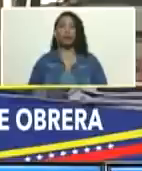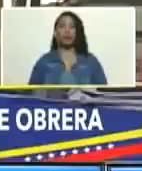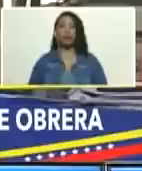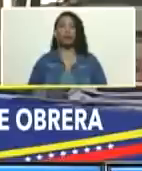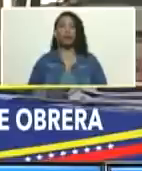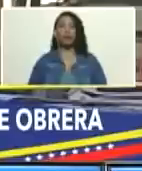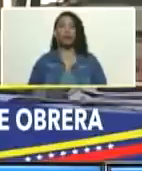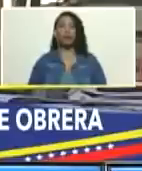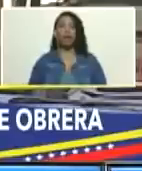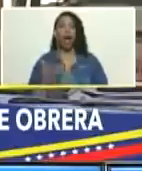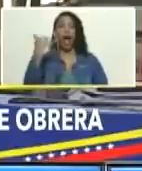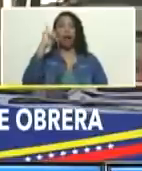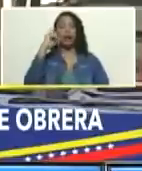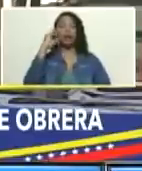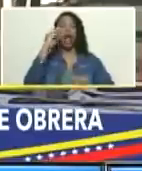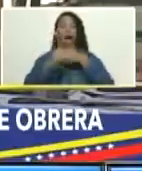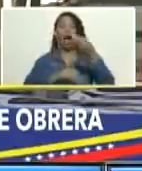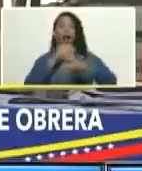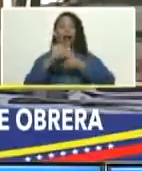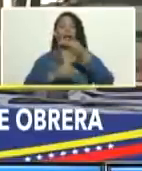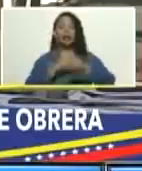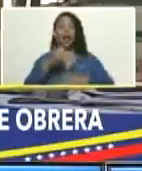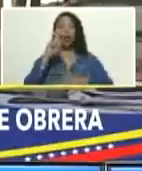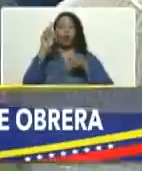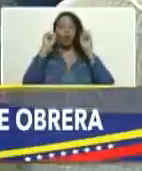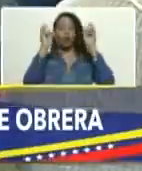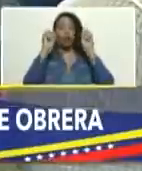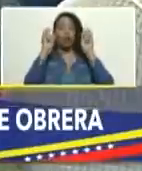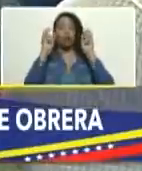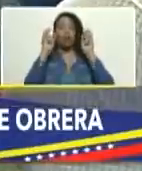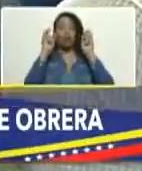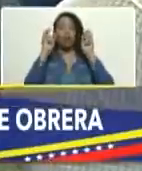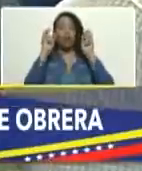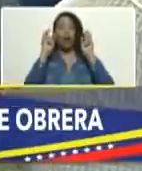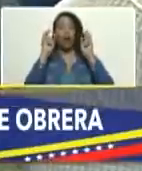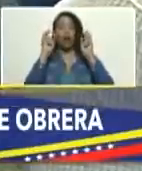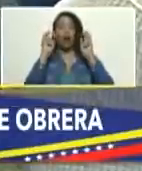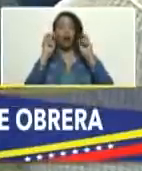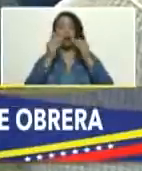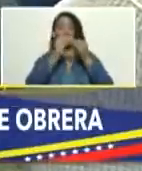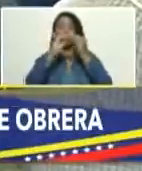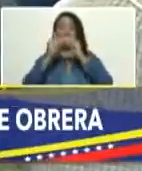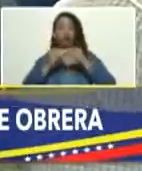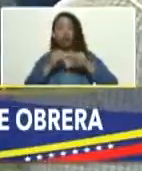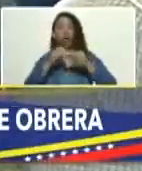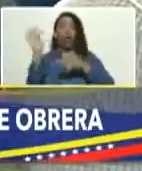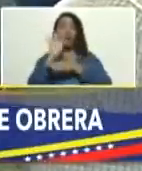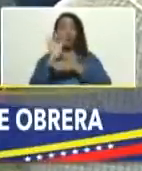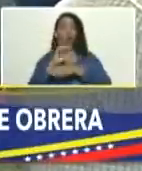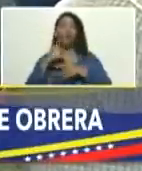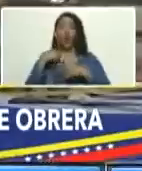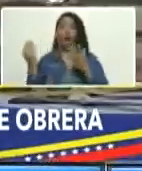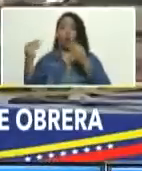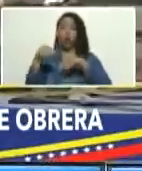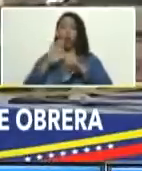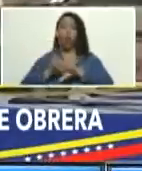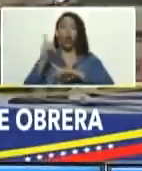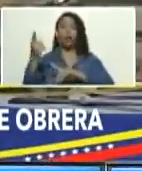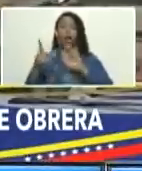Tenemos que crear una instancia que funcione. Yo estoy de acuerdo porque la ley